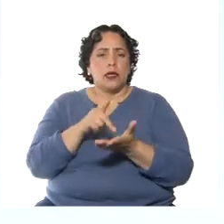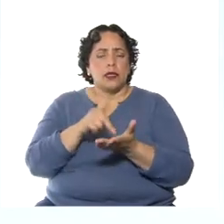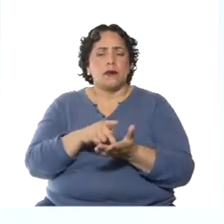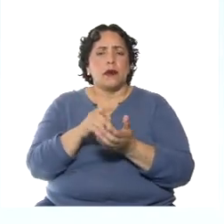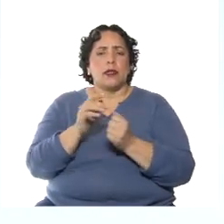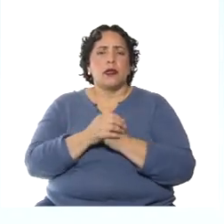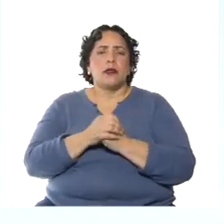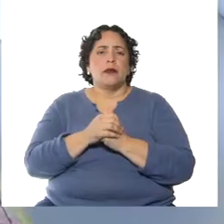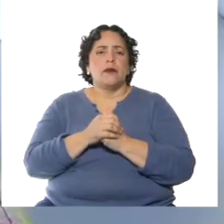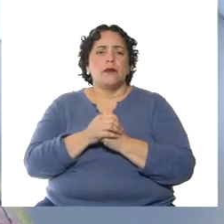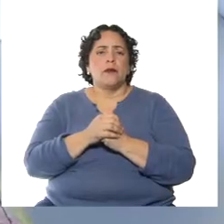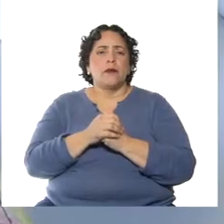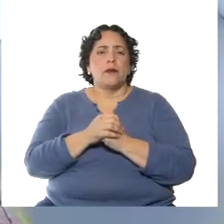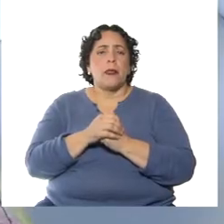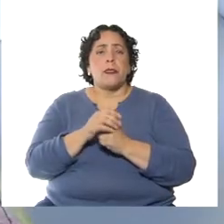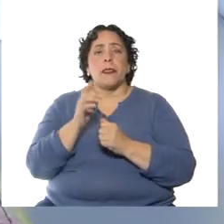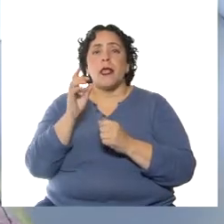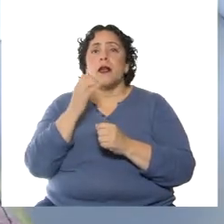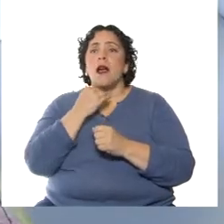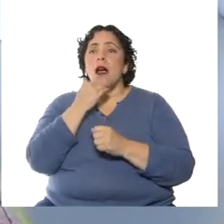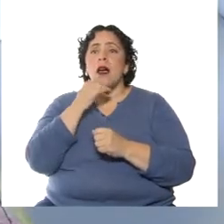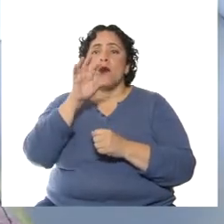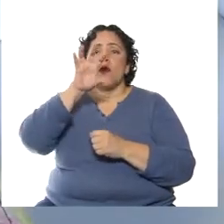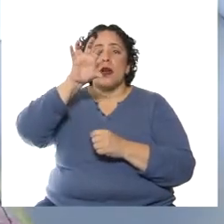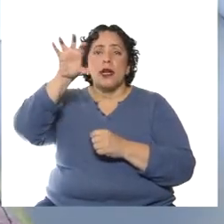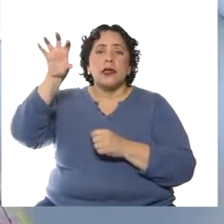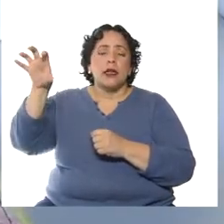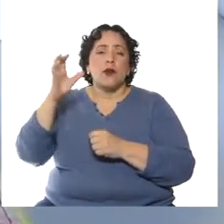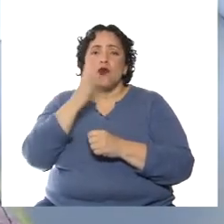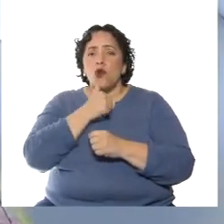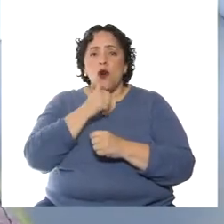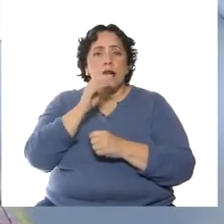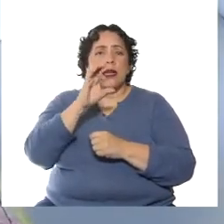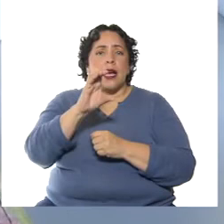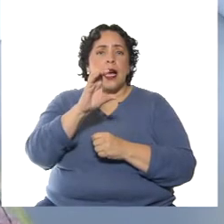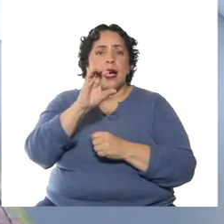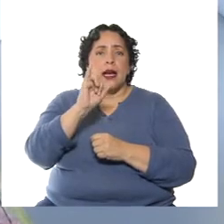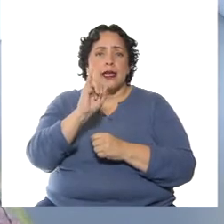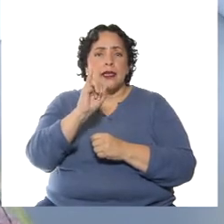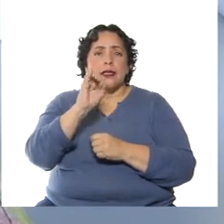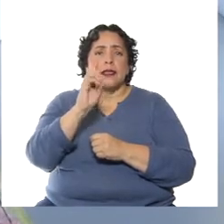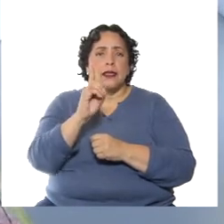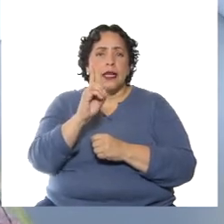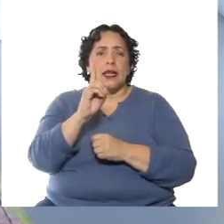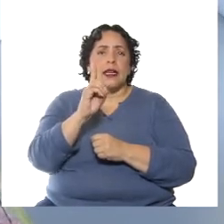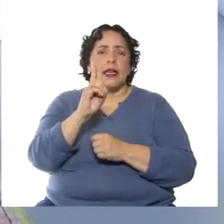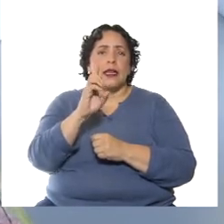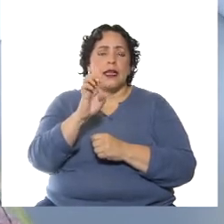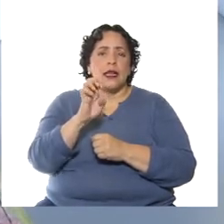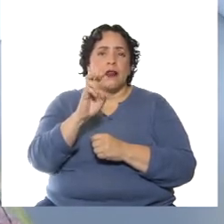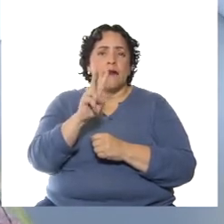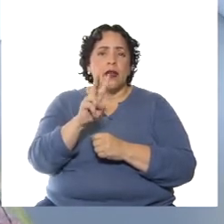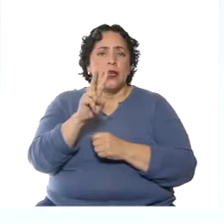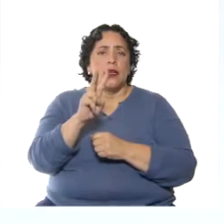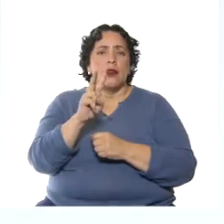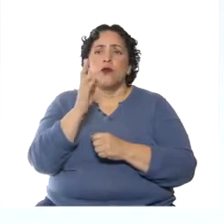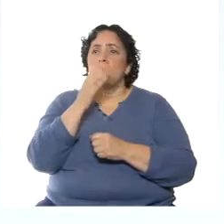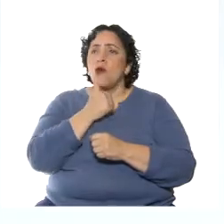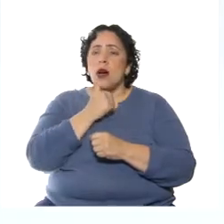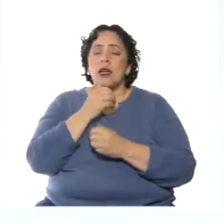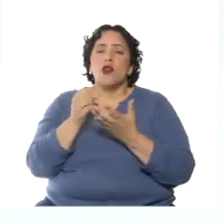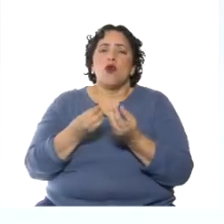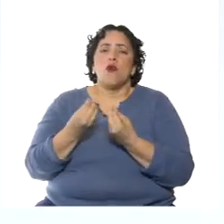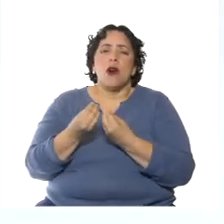participantes. Y aquel estado que no tenga un CAIDB, ¿dónde puede ir para poder orientar estos procesos? Mi profe, mire,